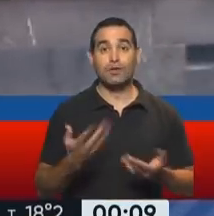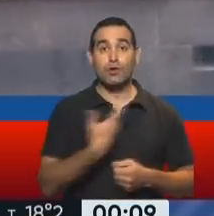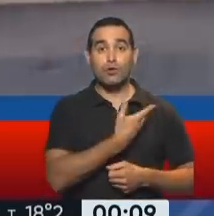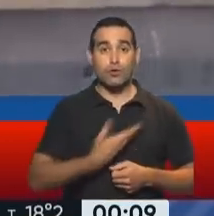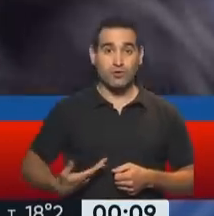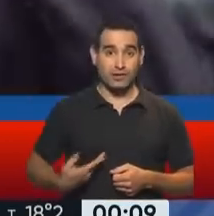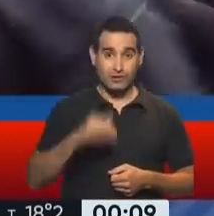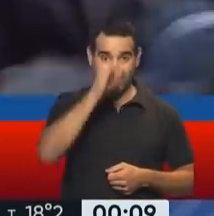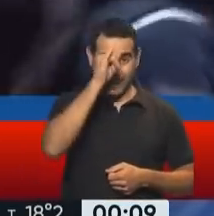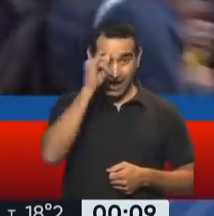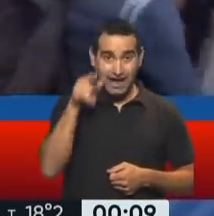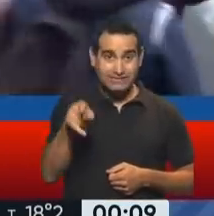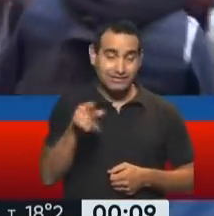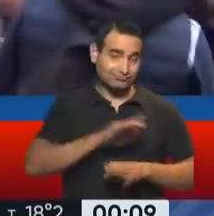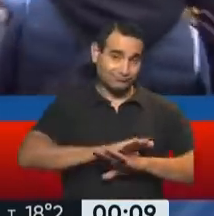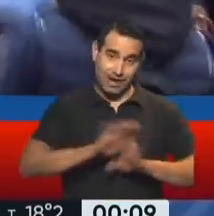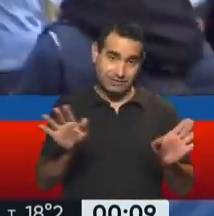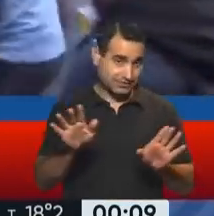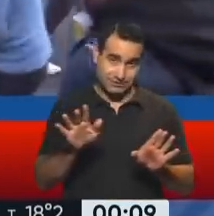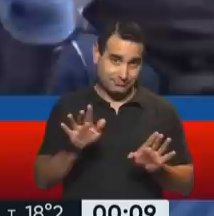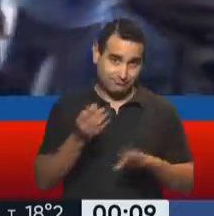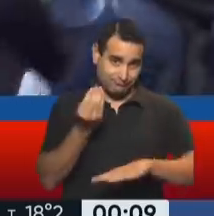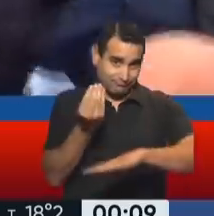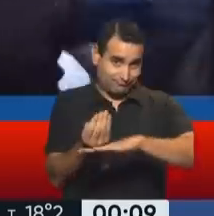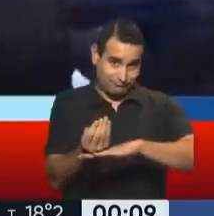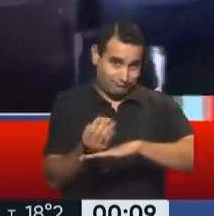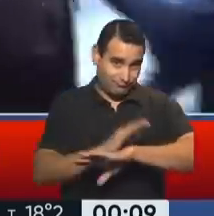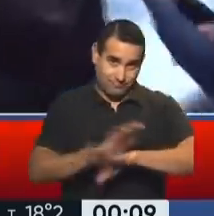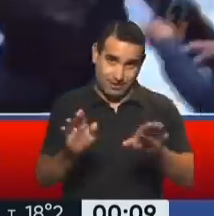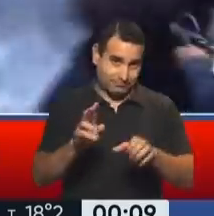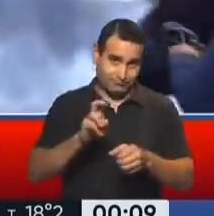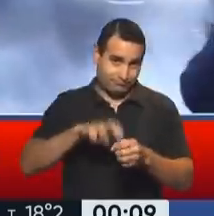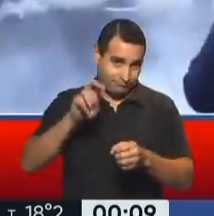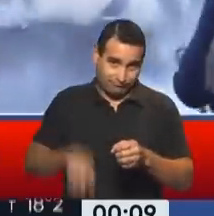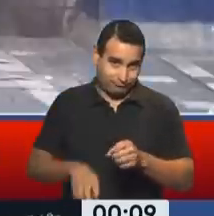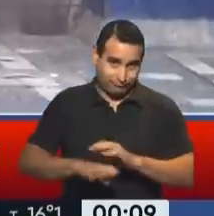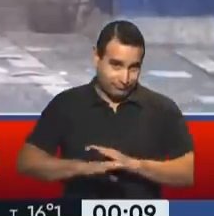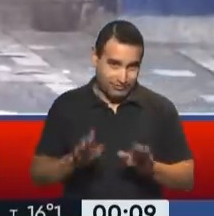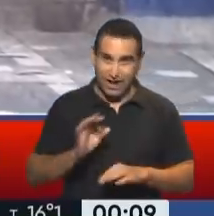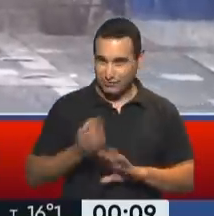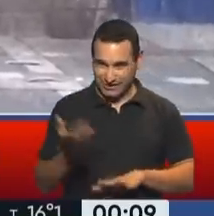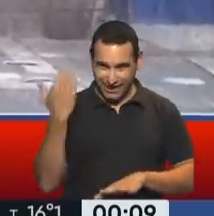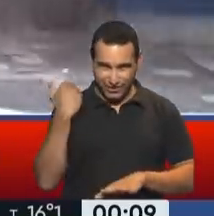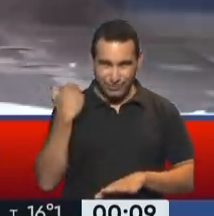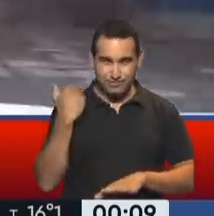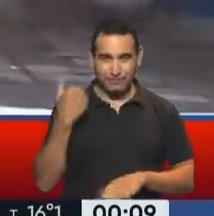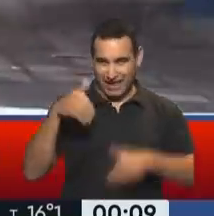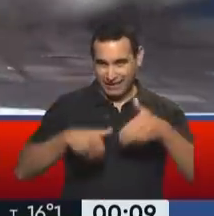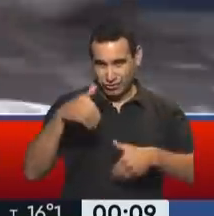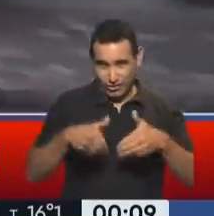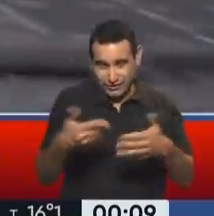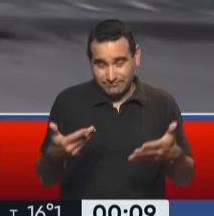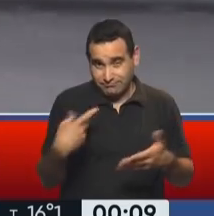gobierno de facto, cuando tuvo que dejar ya Casa Grande, ¿no?, el año pasado, después de las elecciones,